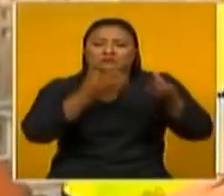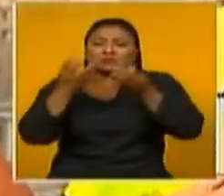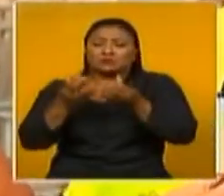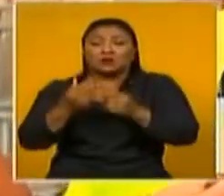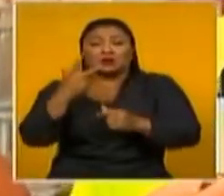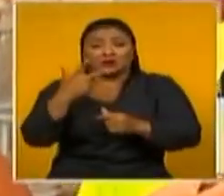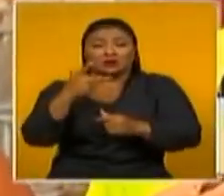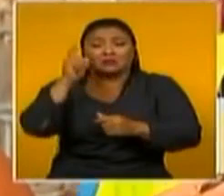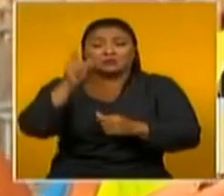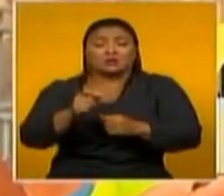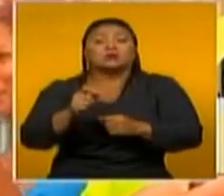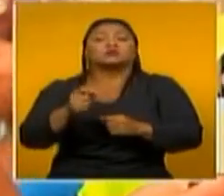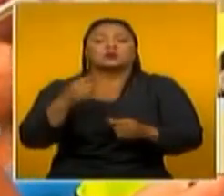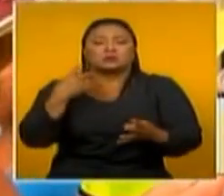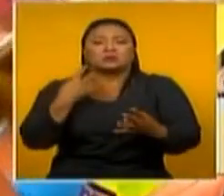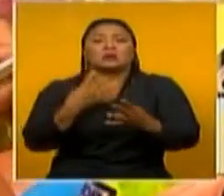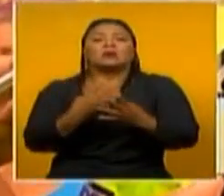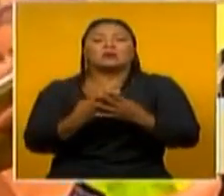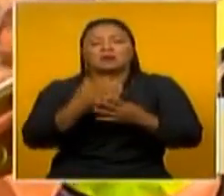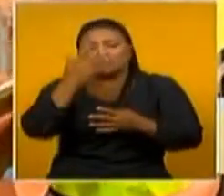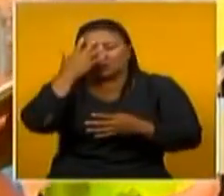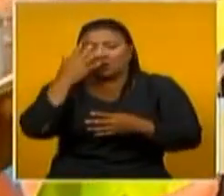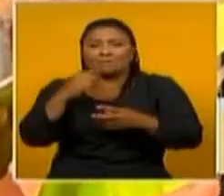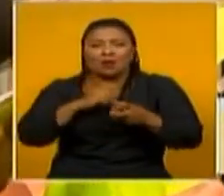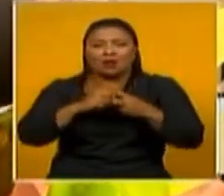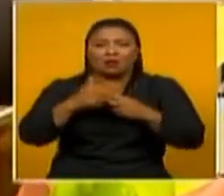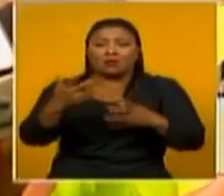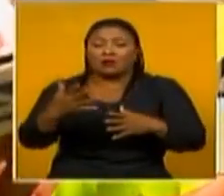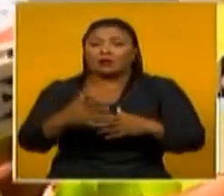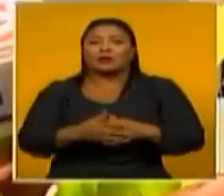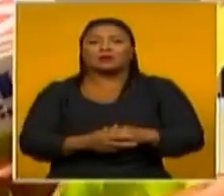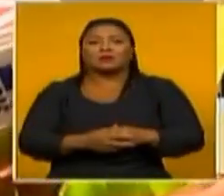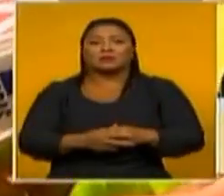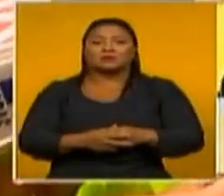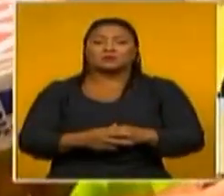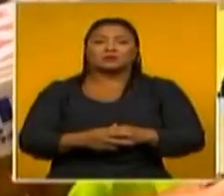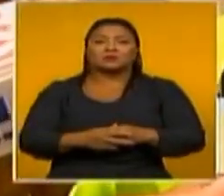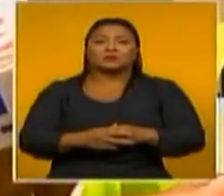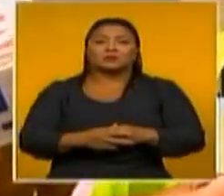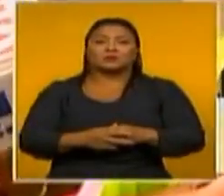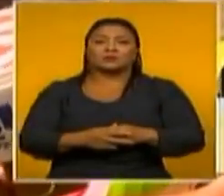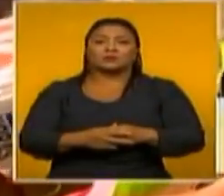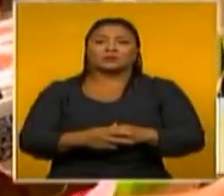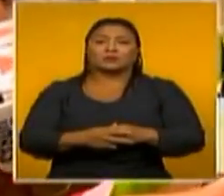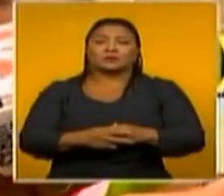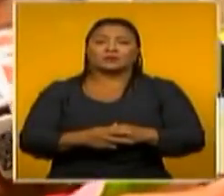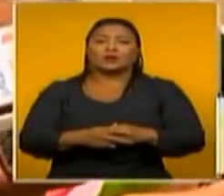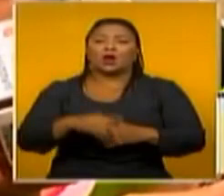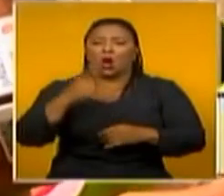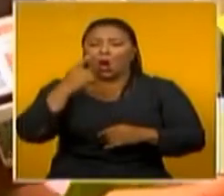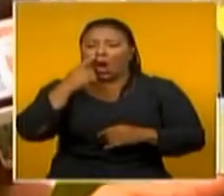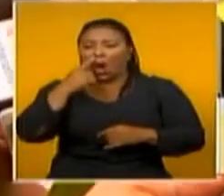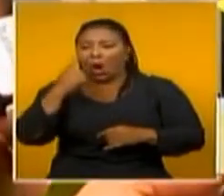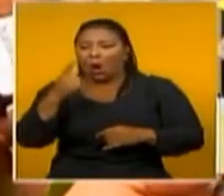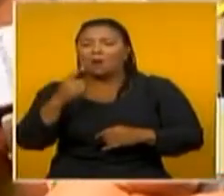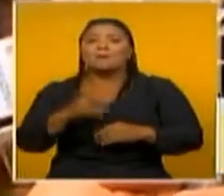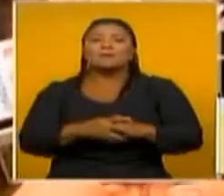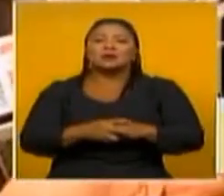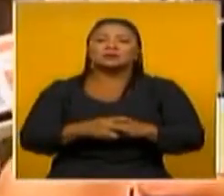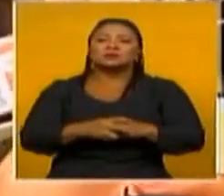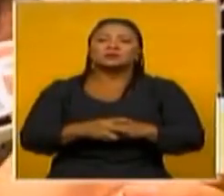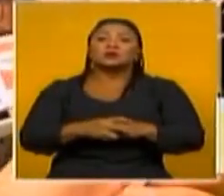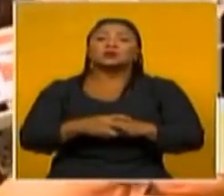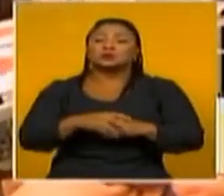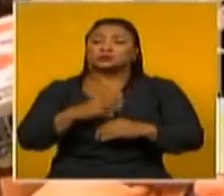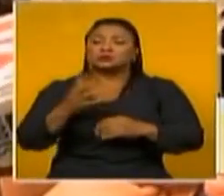el fallecido, se produce algún tipo de gresca en donde lamentablemente pues toma un objeto contundente,